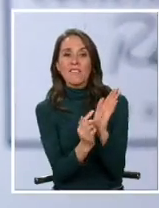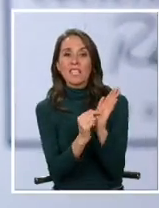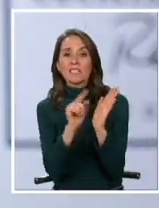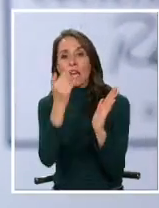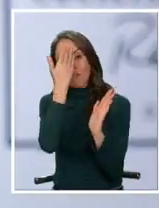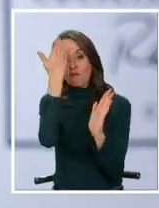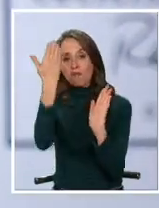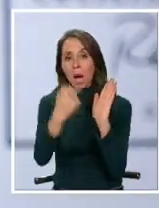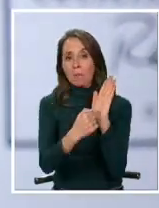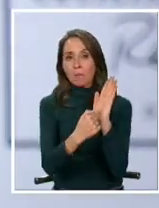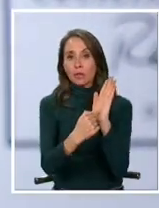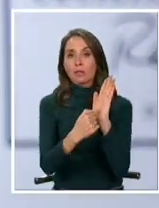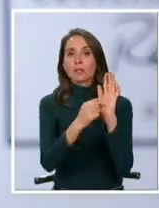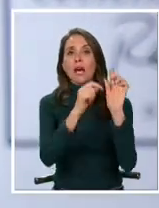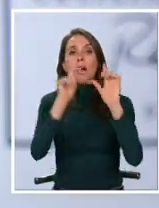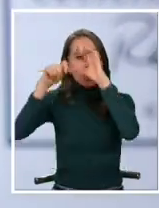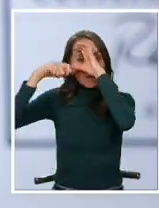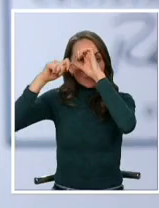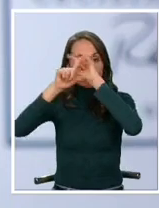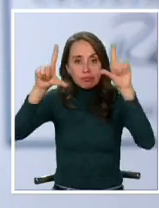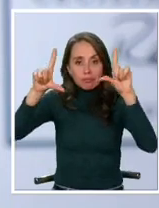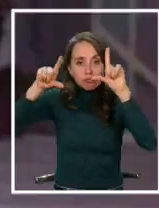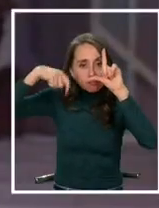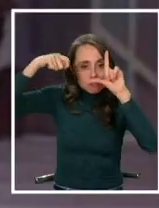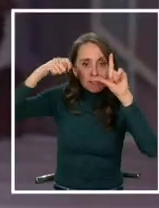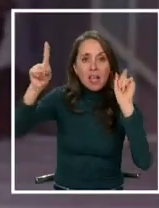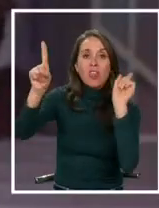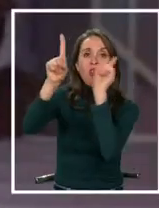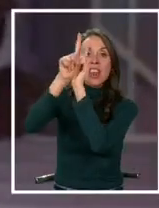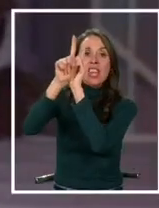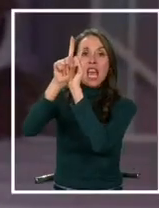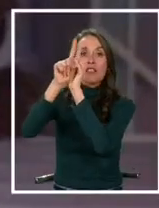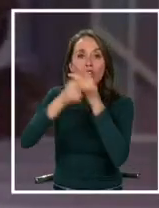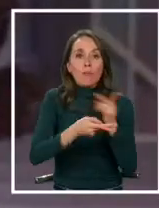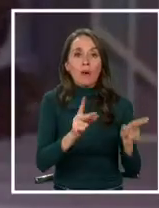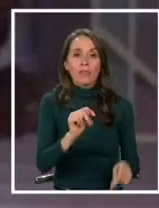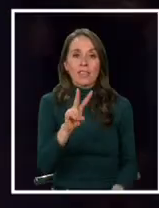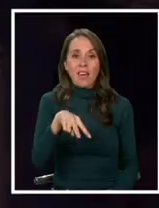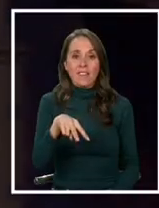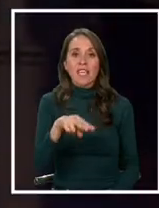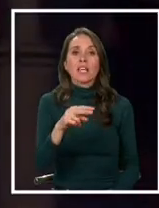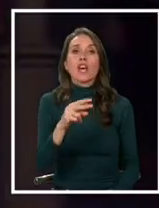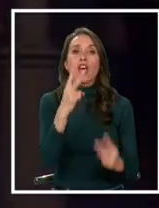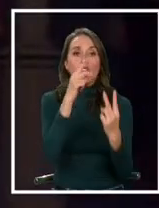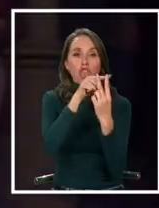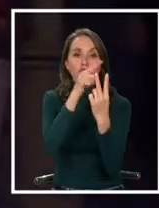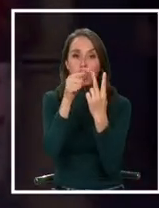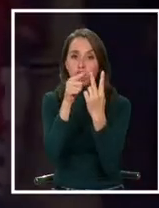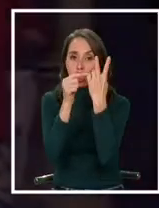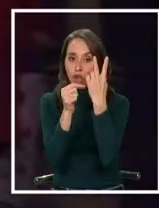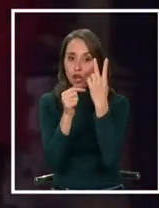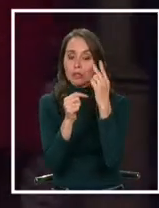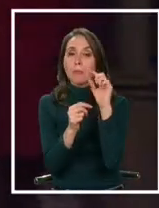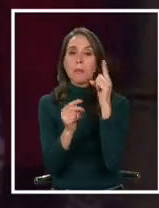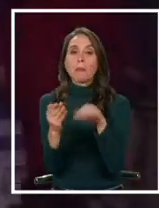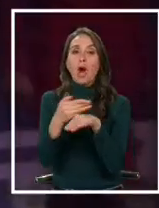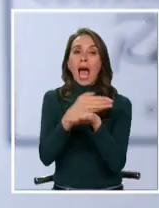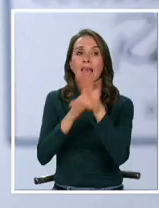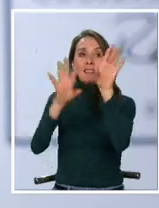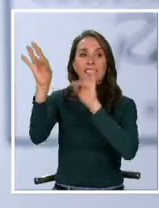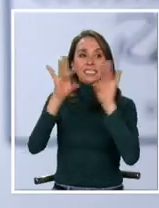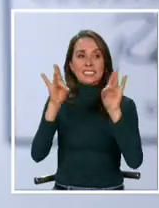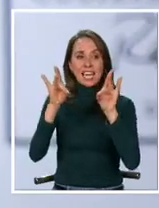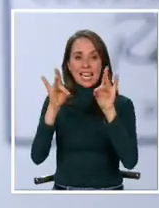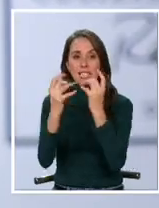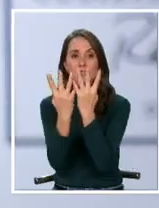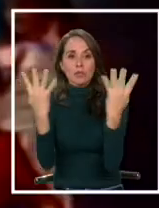alto prestigio lo transmitía en vivo y en directo tvn en dos episodios primero se hacía la preselección donde